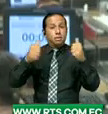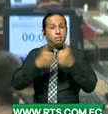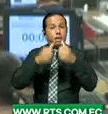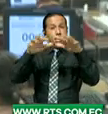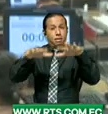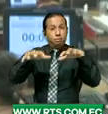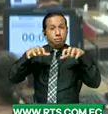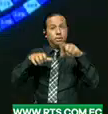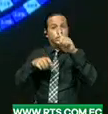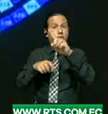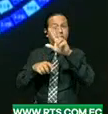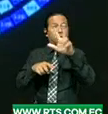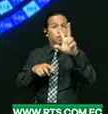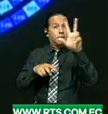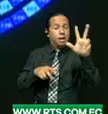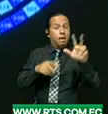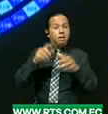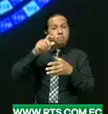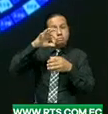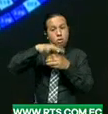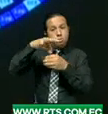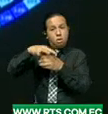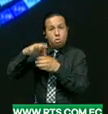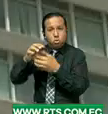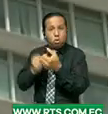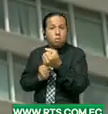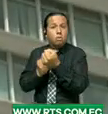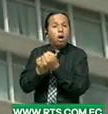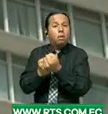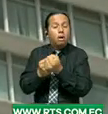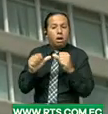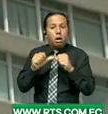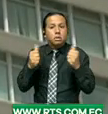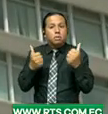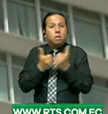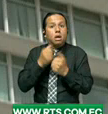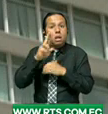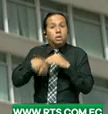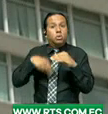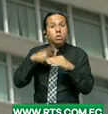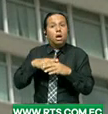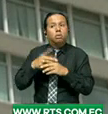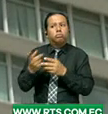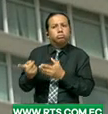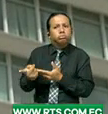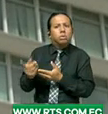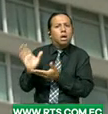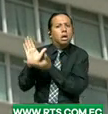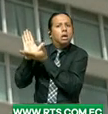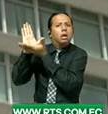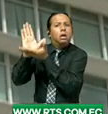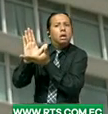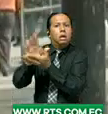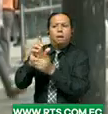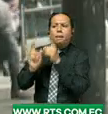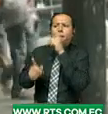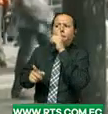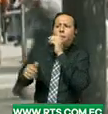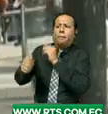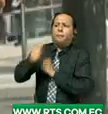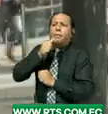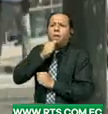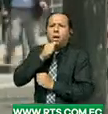votos de 137 asambleístas presentes, la Asamblea Nacional le quitó un blindaje al Instituto Ecuatoriano de Seguridad Social IES. Con